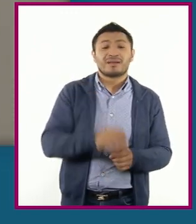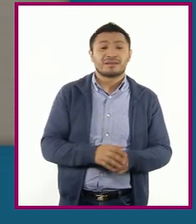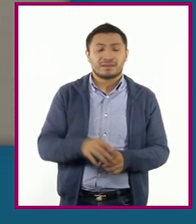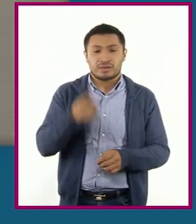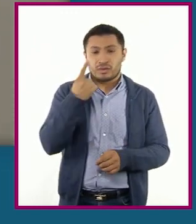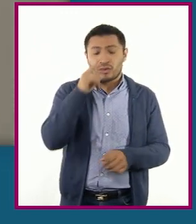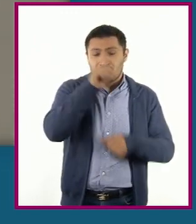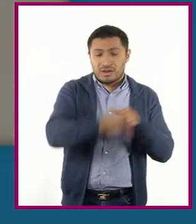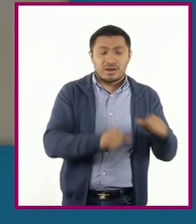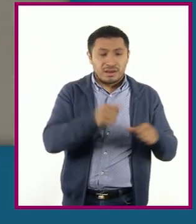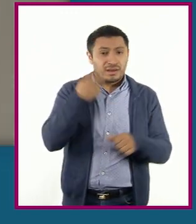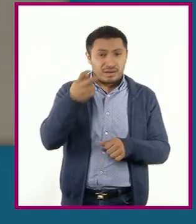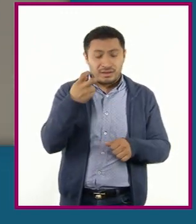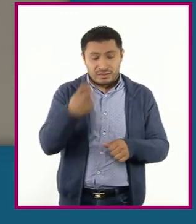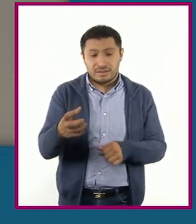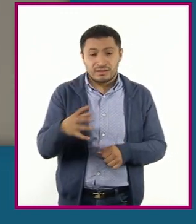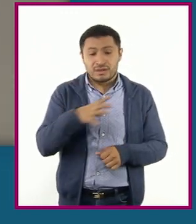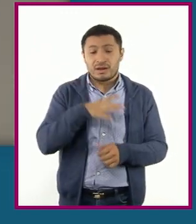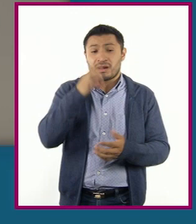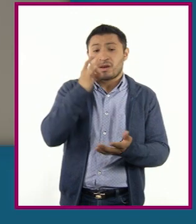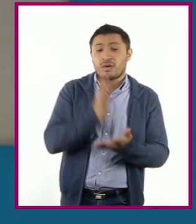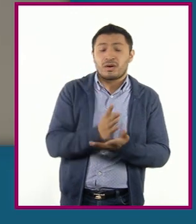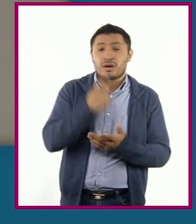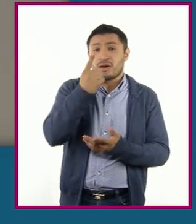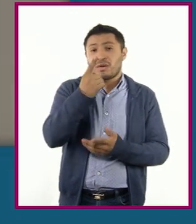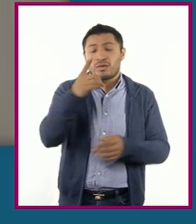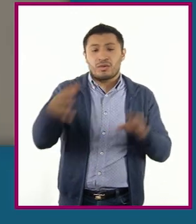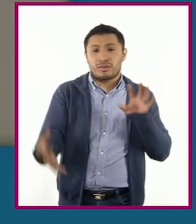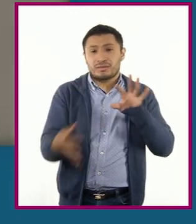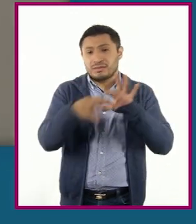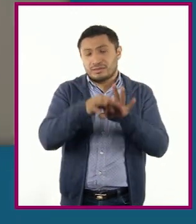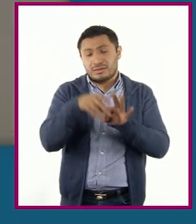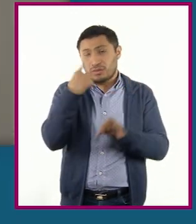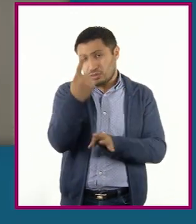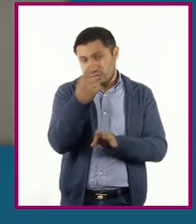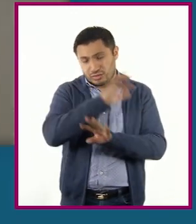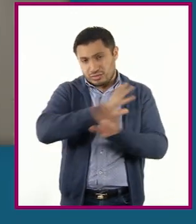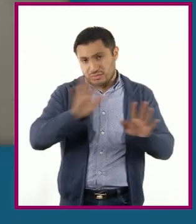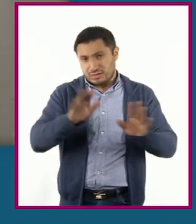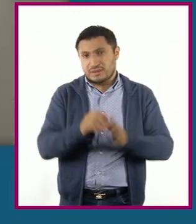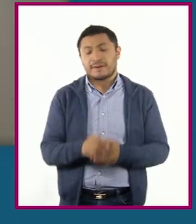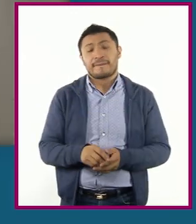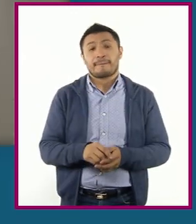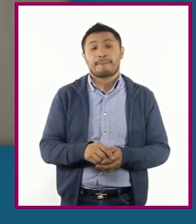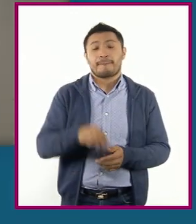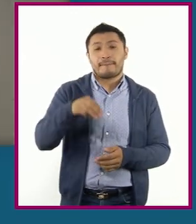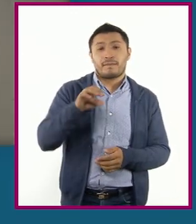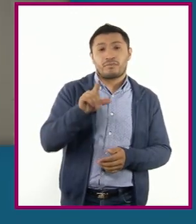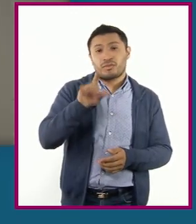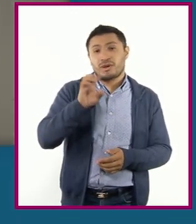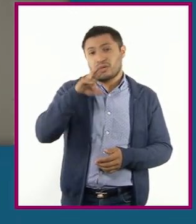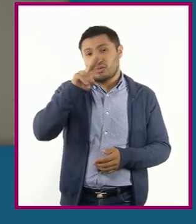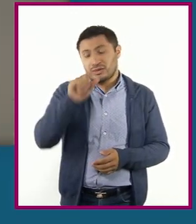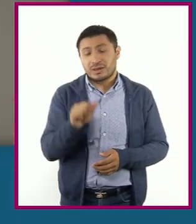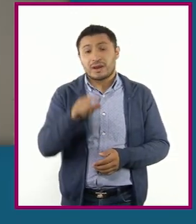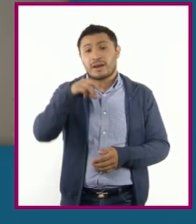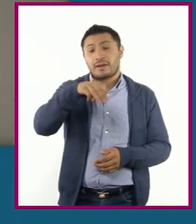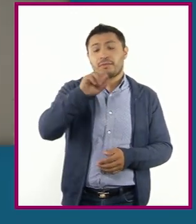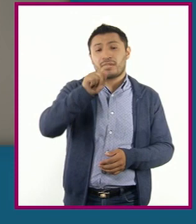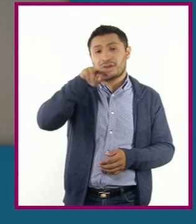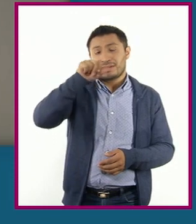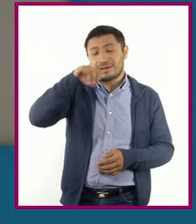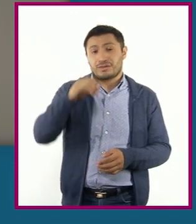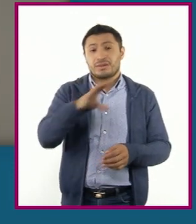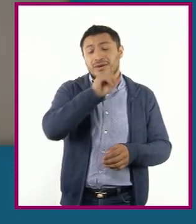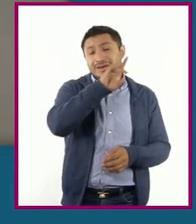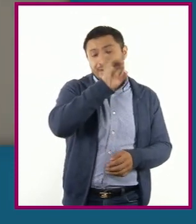un átomo de este elemento solo puede formar un enlace. En la molécula de metano, el carbono se